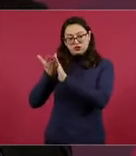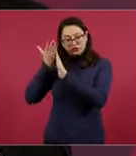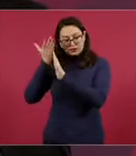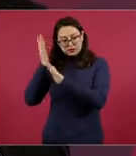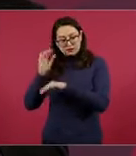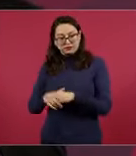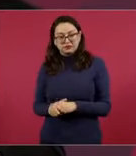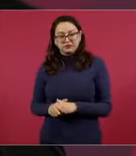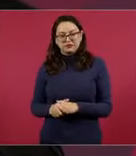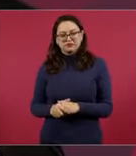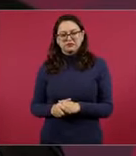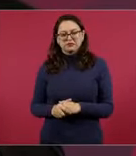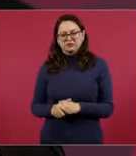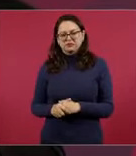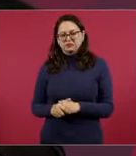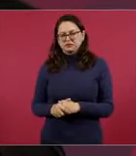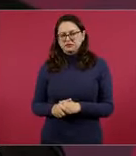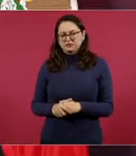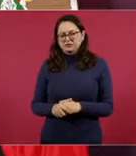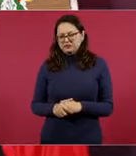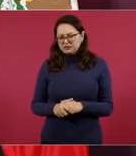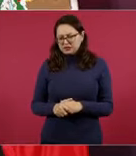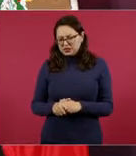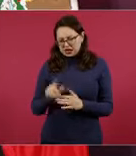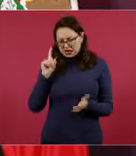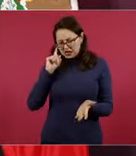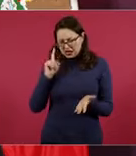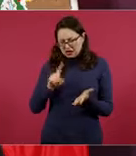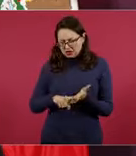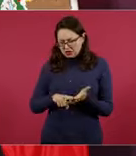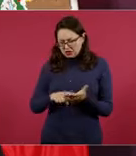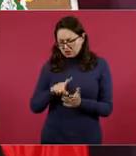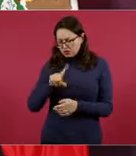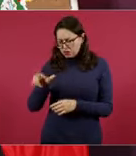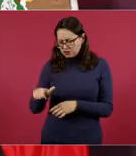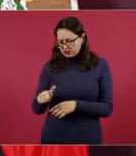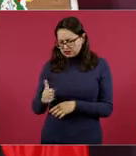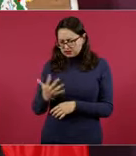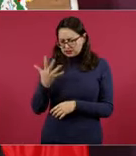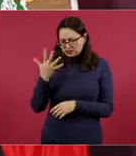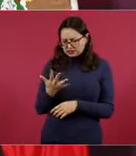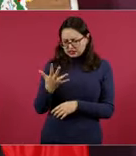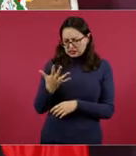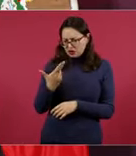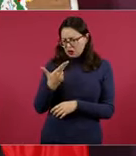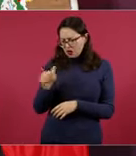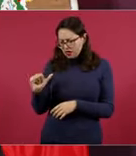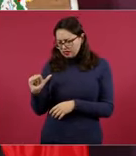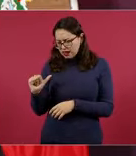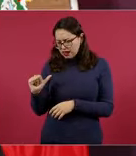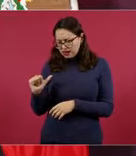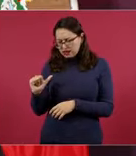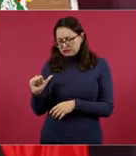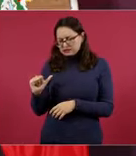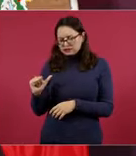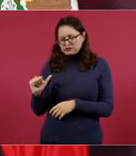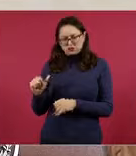y al final creo que les quedaron como 4 hectáreas, 5, y a cada hermano nos tocó